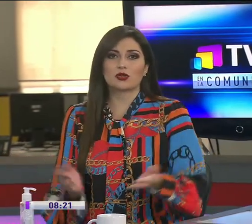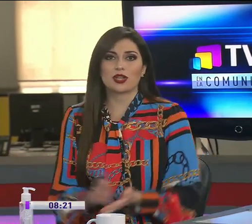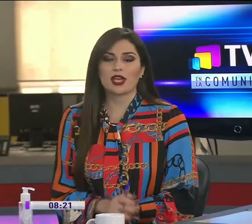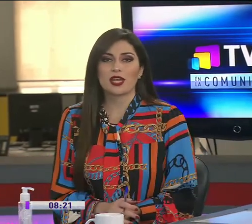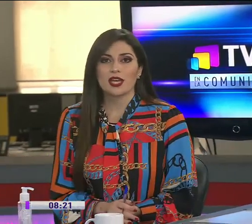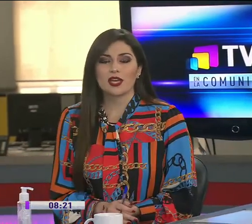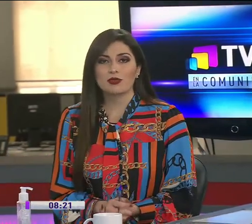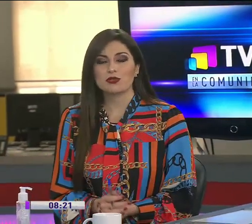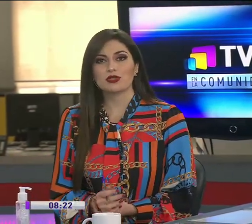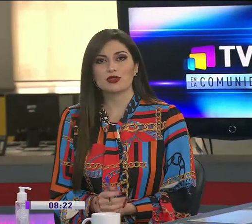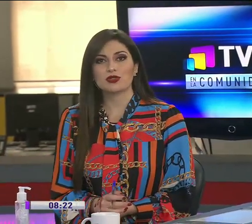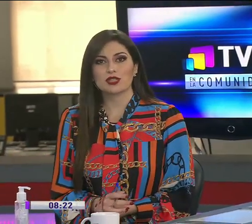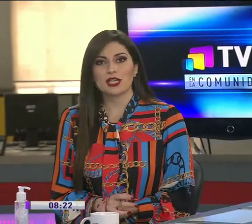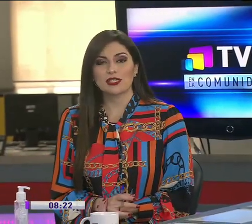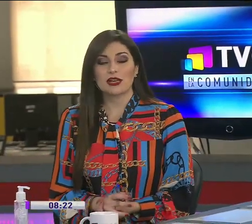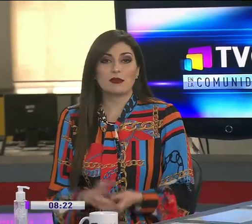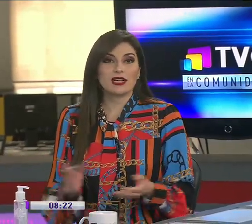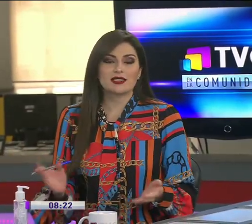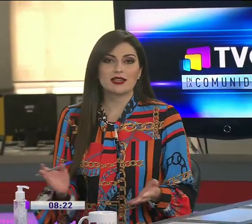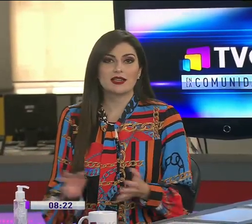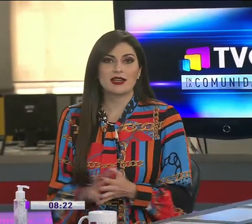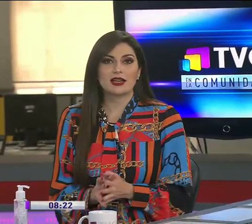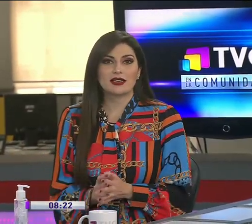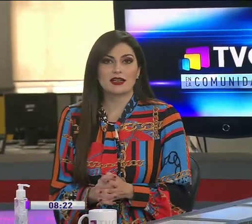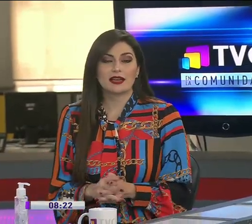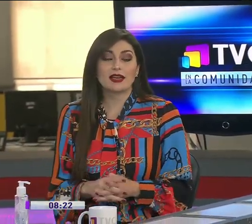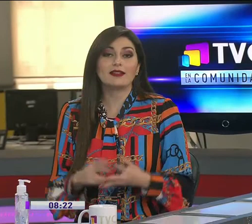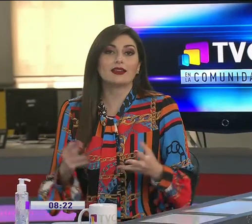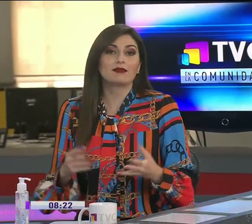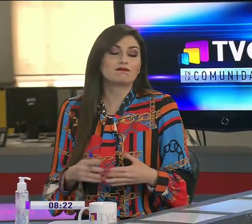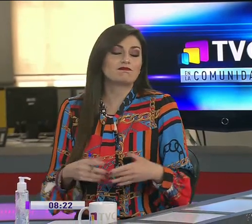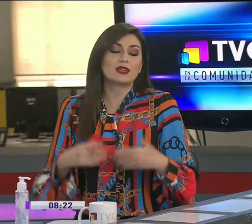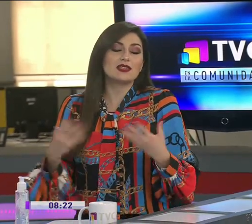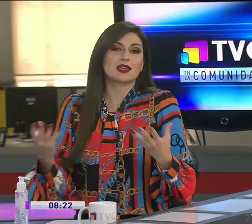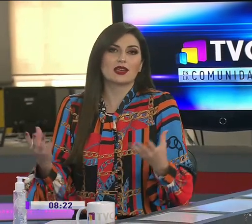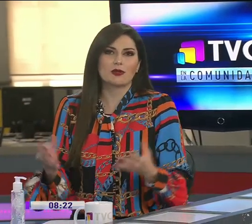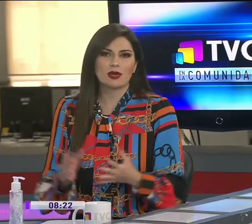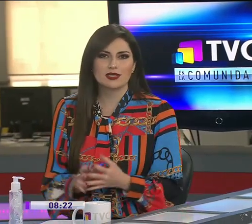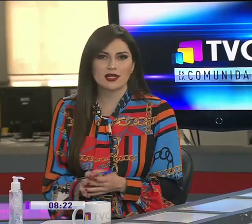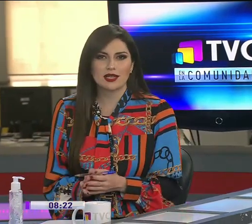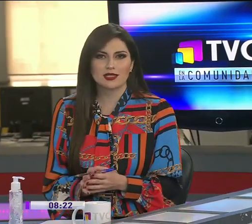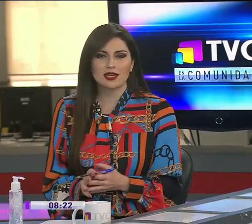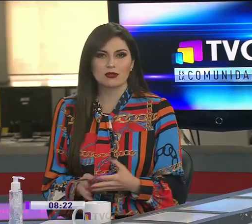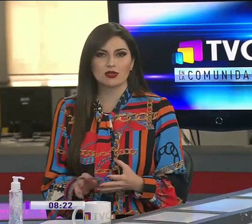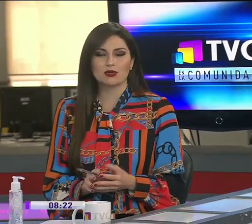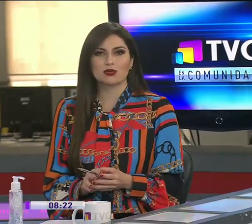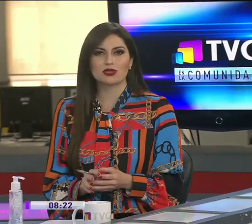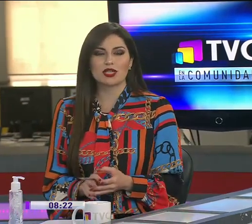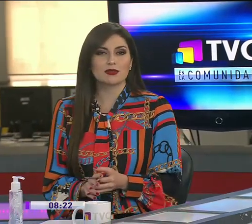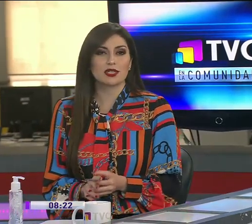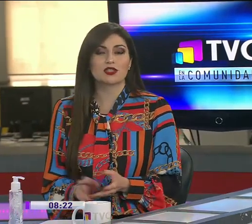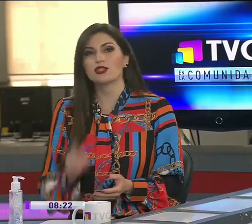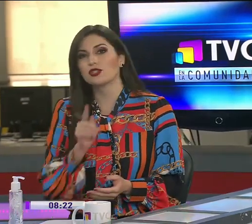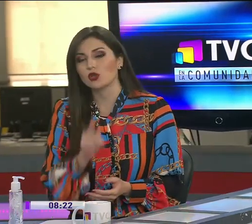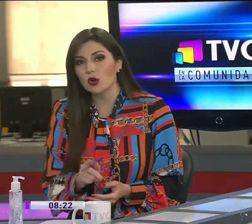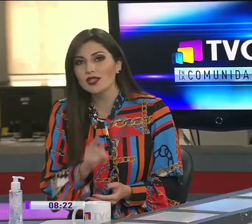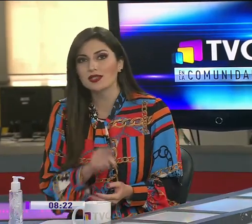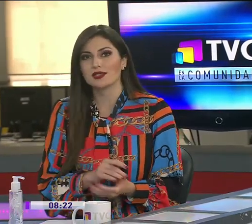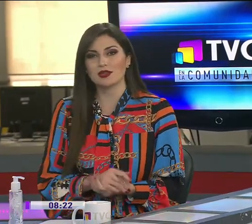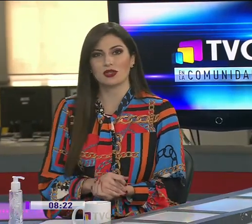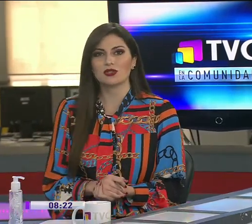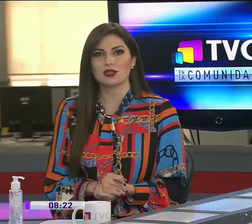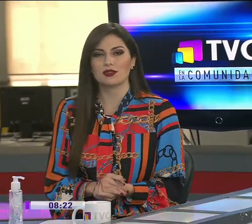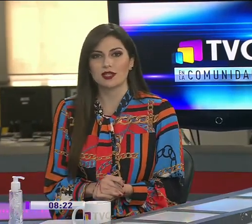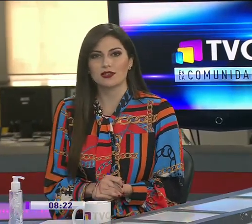dicho la autoridad. Hemos visto estos días que al parecer la gente piensa que ya puede salir, que estamos en unos días de vacaciones y no es